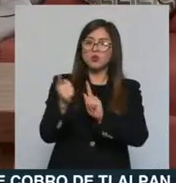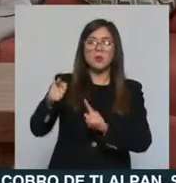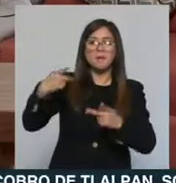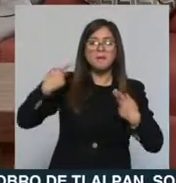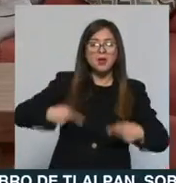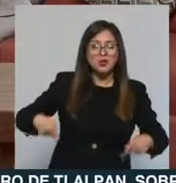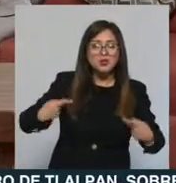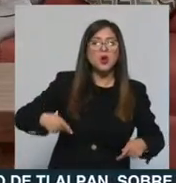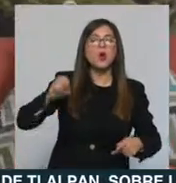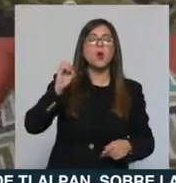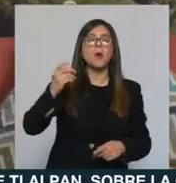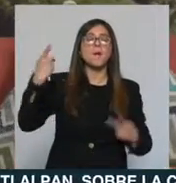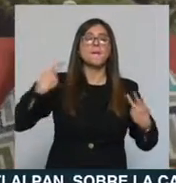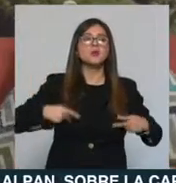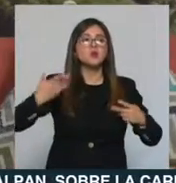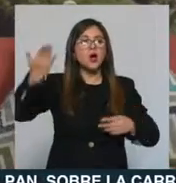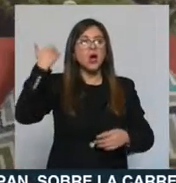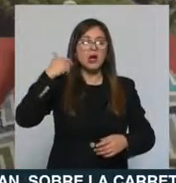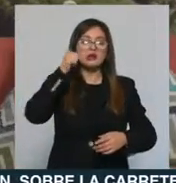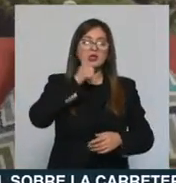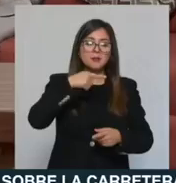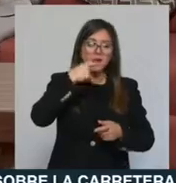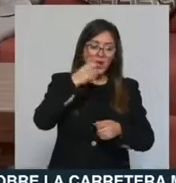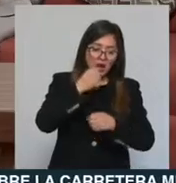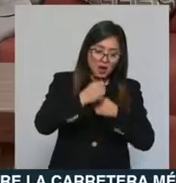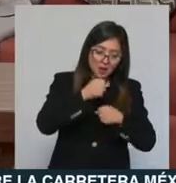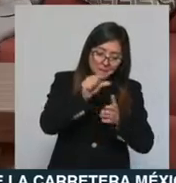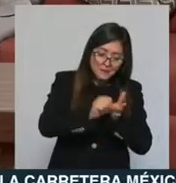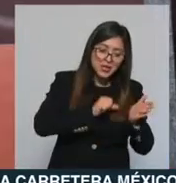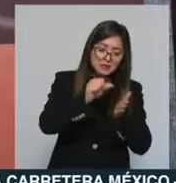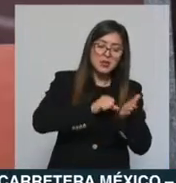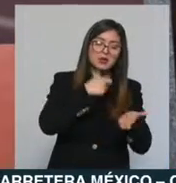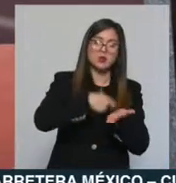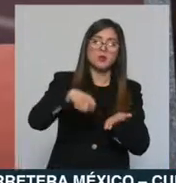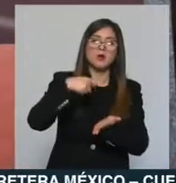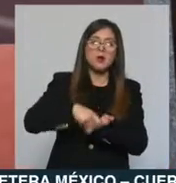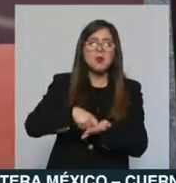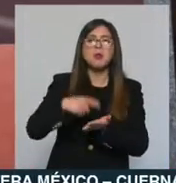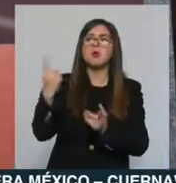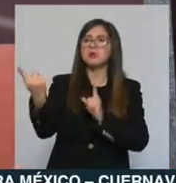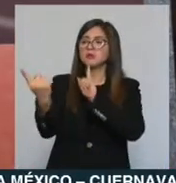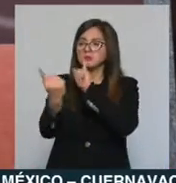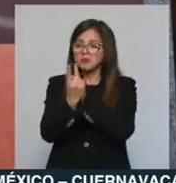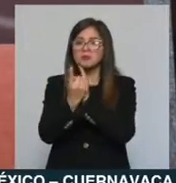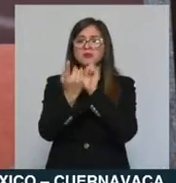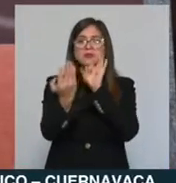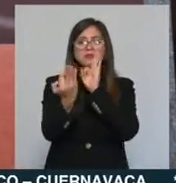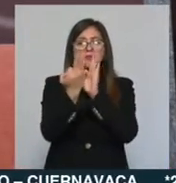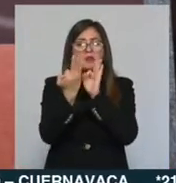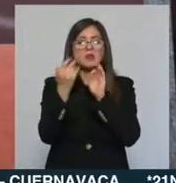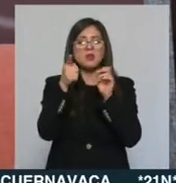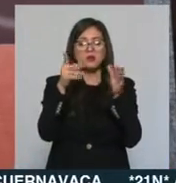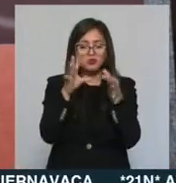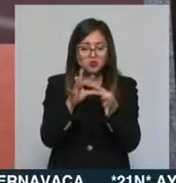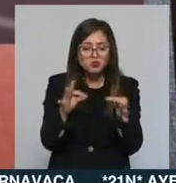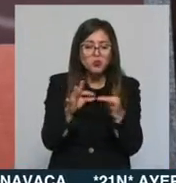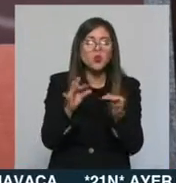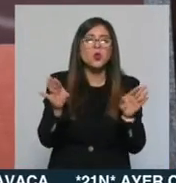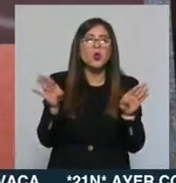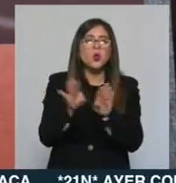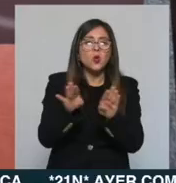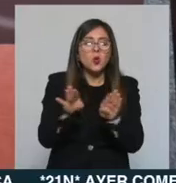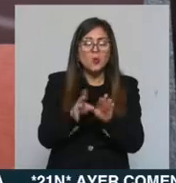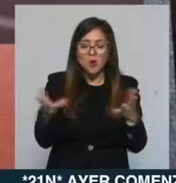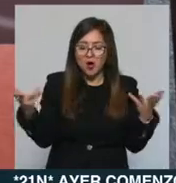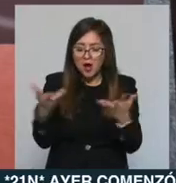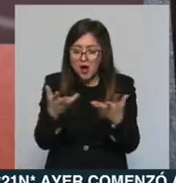con clientes conocidos, Sí. y es un intercambio mucho más personal, mucho más próximo, cercano. La gente te explica cómo genera